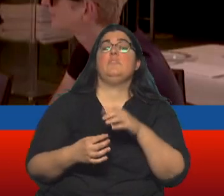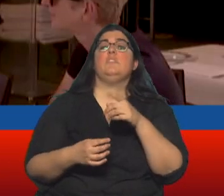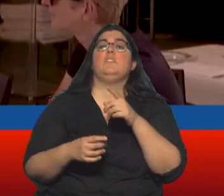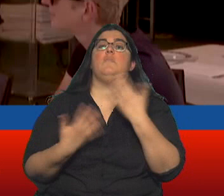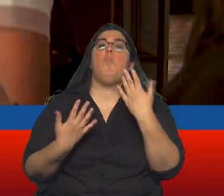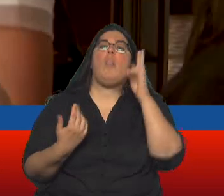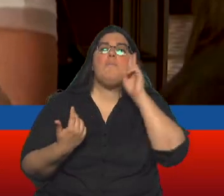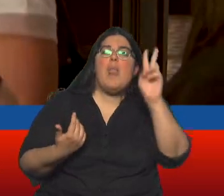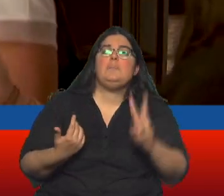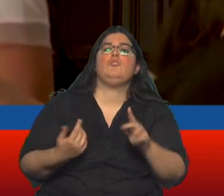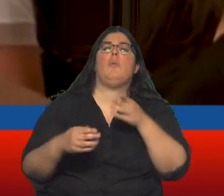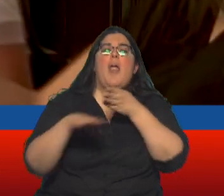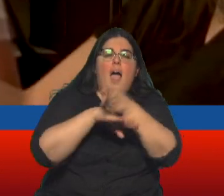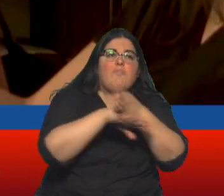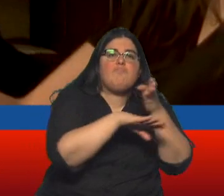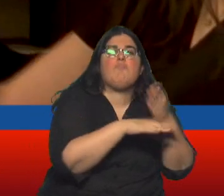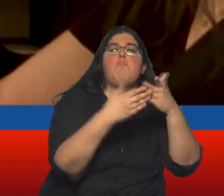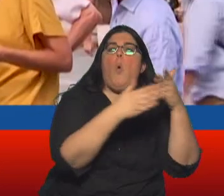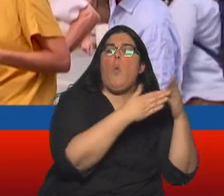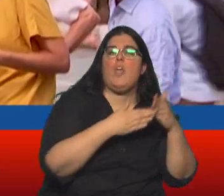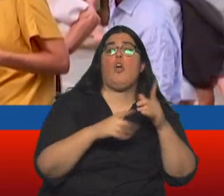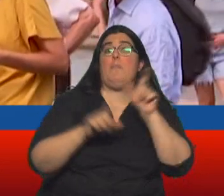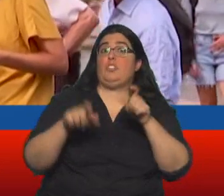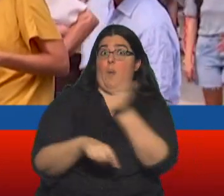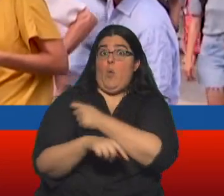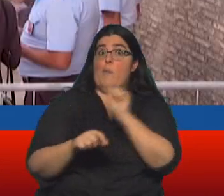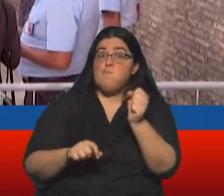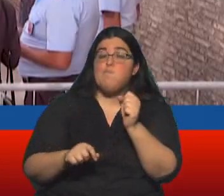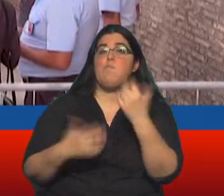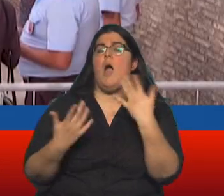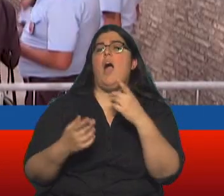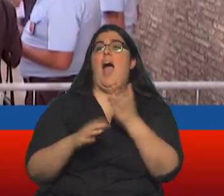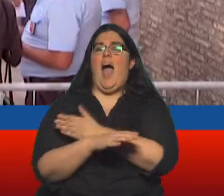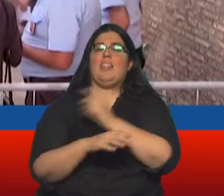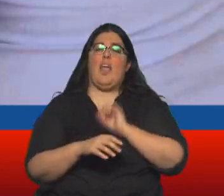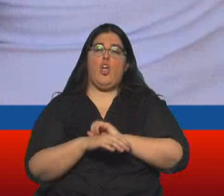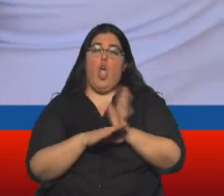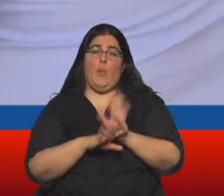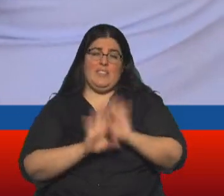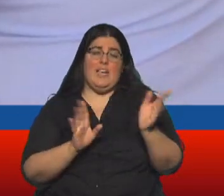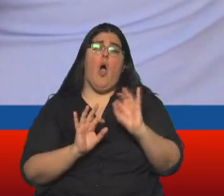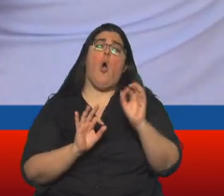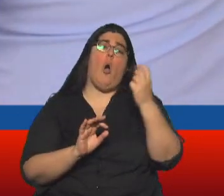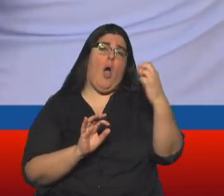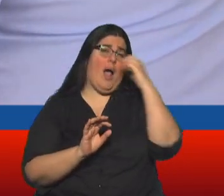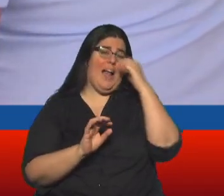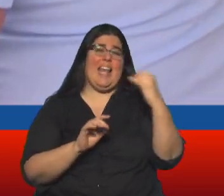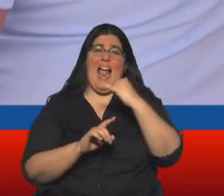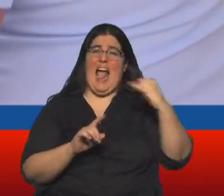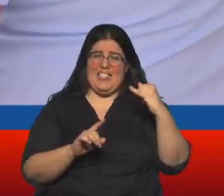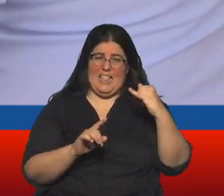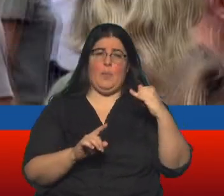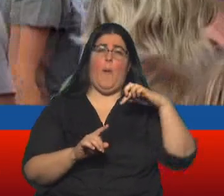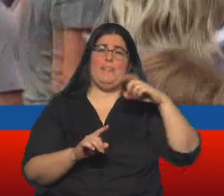determinados lugares públicos a las personas vacunadas con anticuerpos tras haber superado la enfermedad o con test PCR negativo